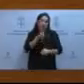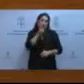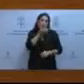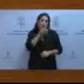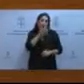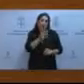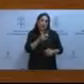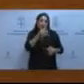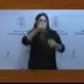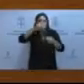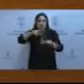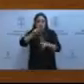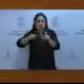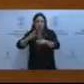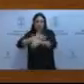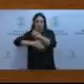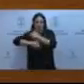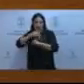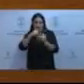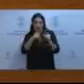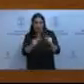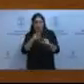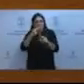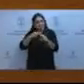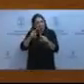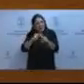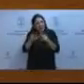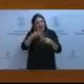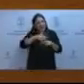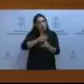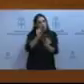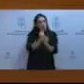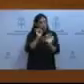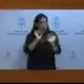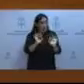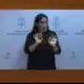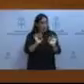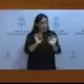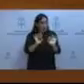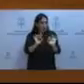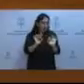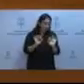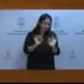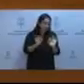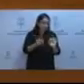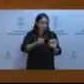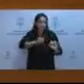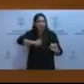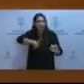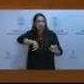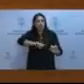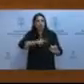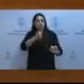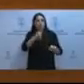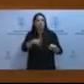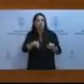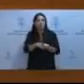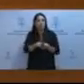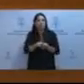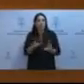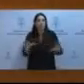discapacidad en Asturias. Esta es su política de inserción laboral, aunque nosotros la llamamos prevaricación